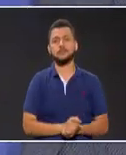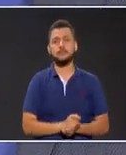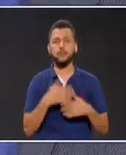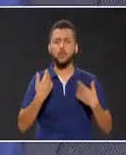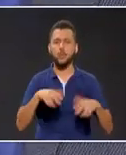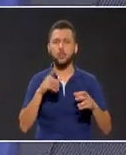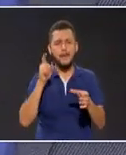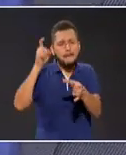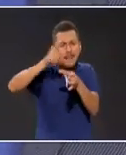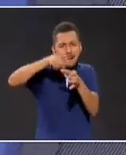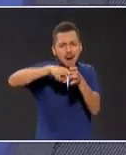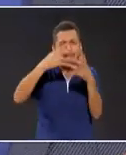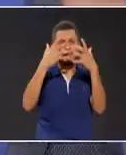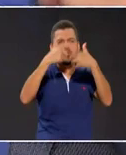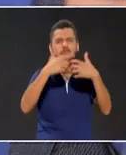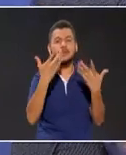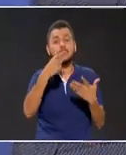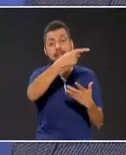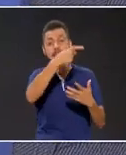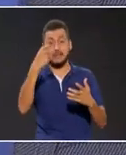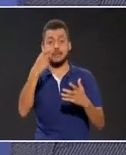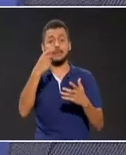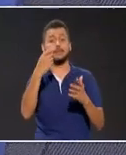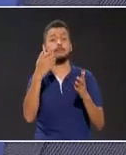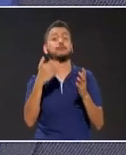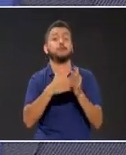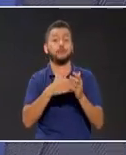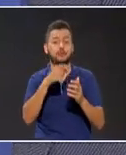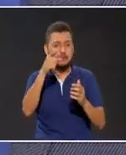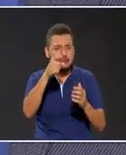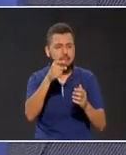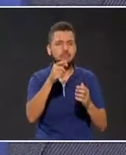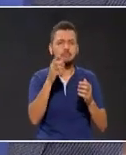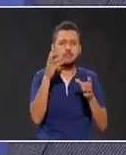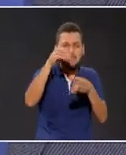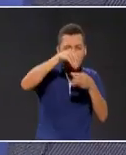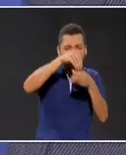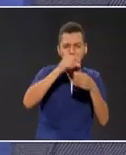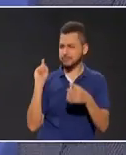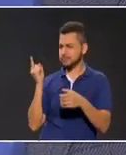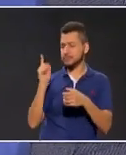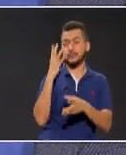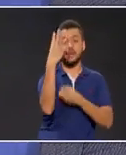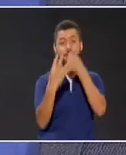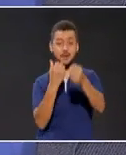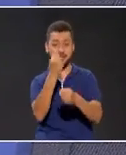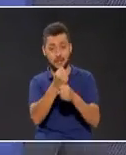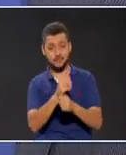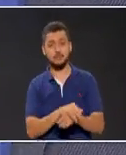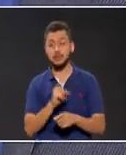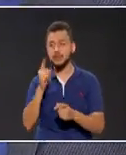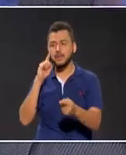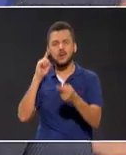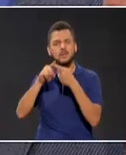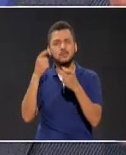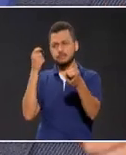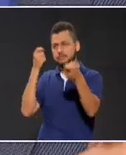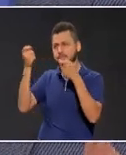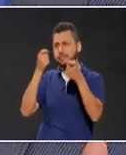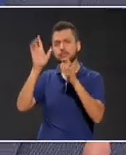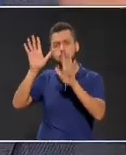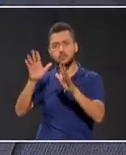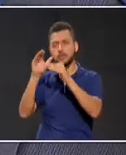a través de una estrategia de empleo de choque en los próximos 4 años y también implementar unas estrategias de educación basadas principalmente en la jornada